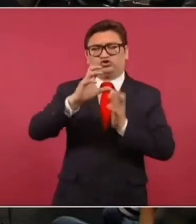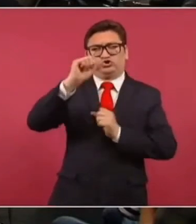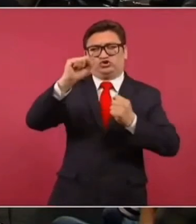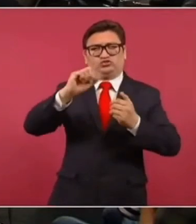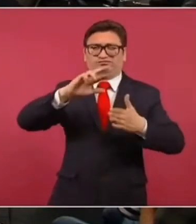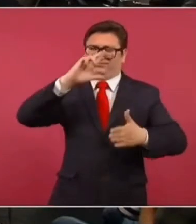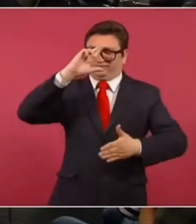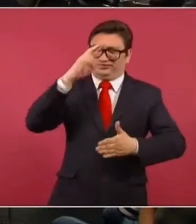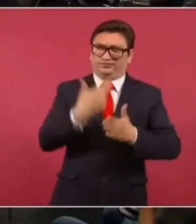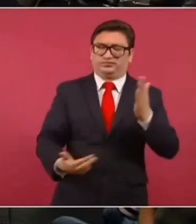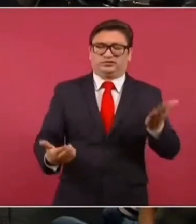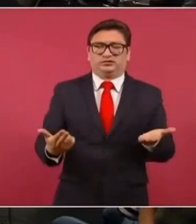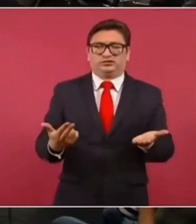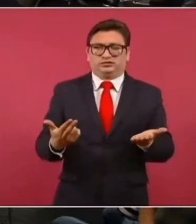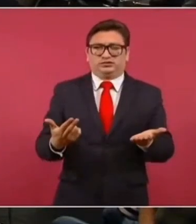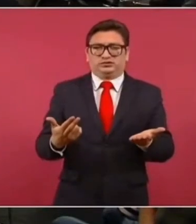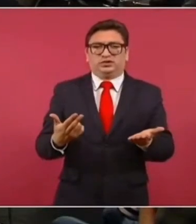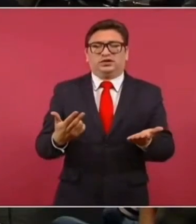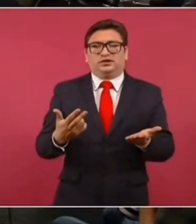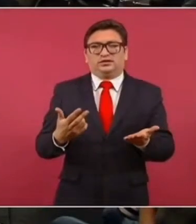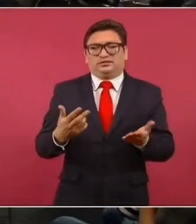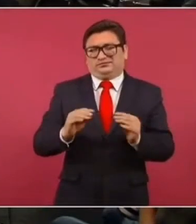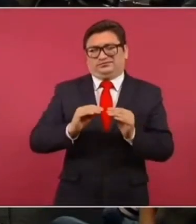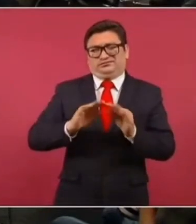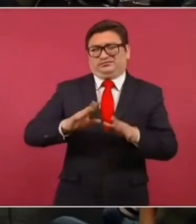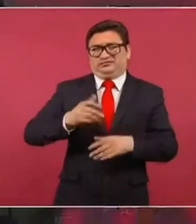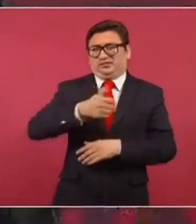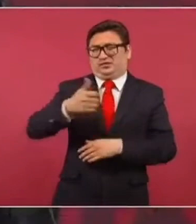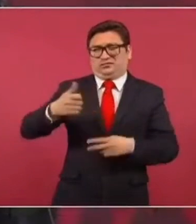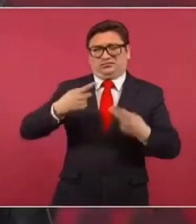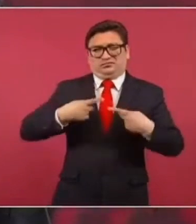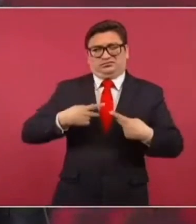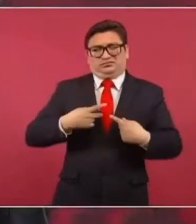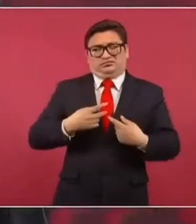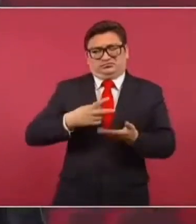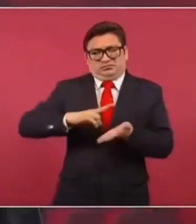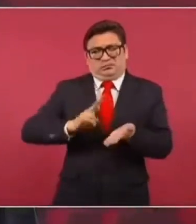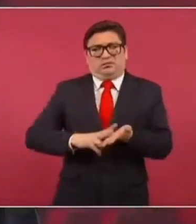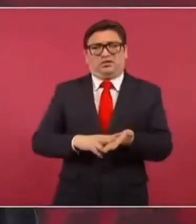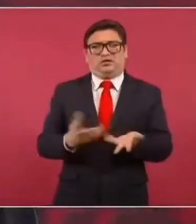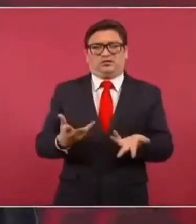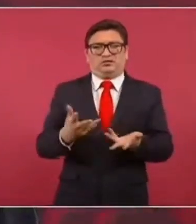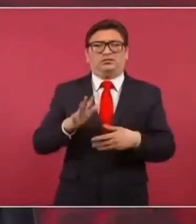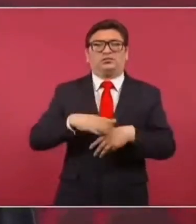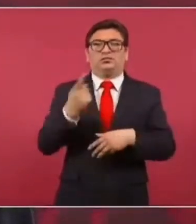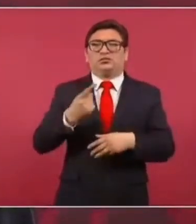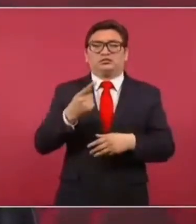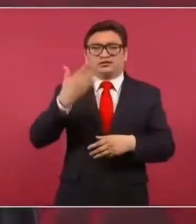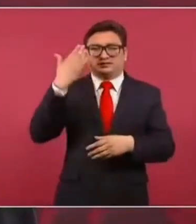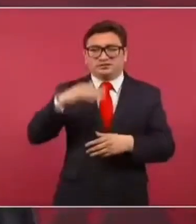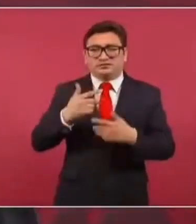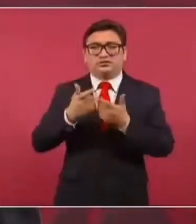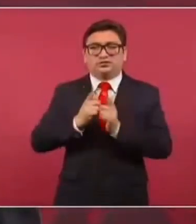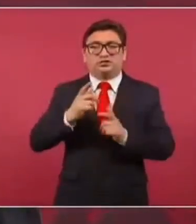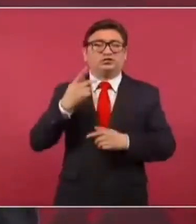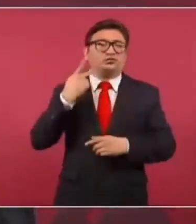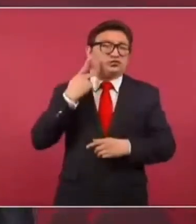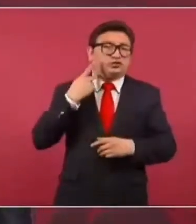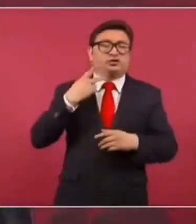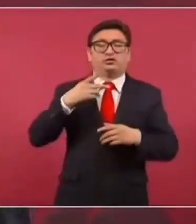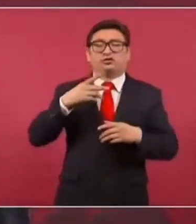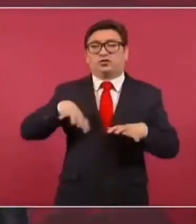un asunto de principios. La política es un imperativo